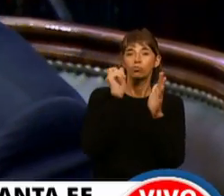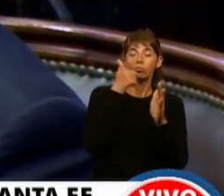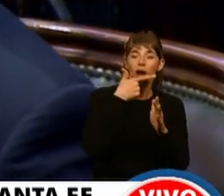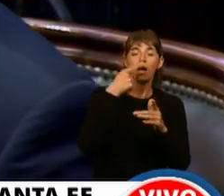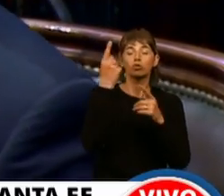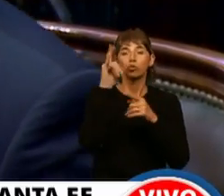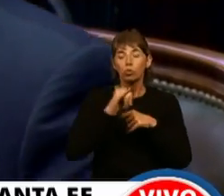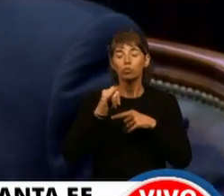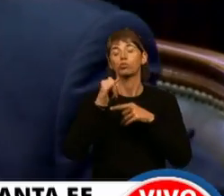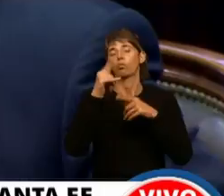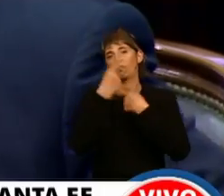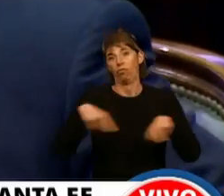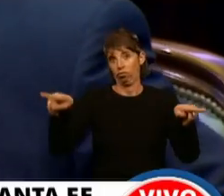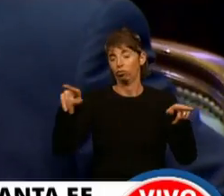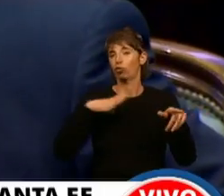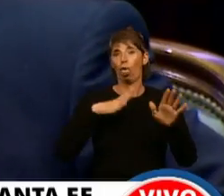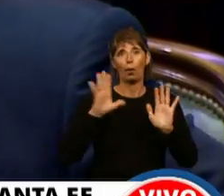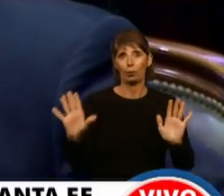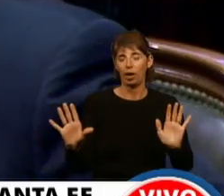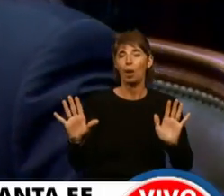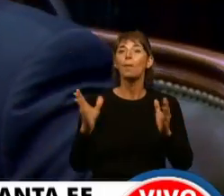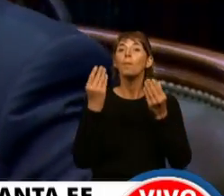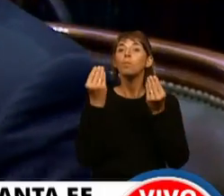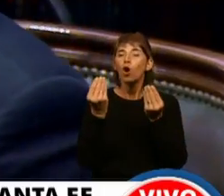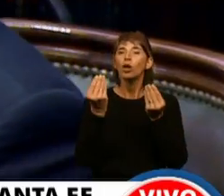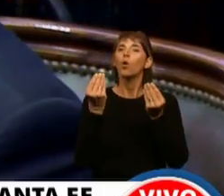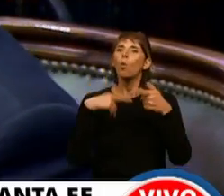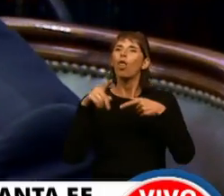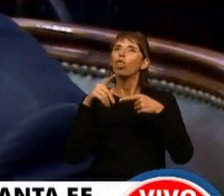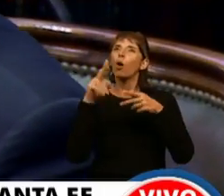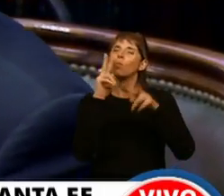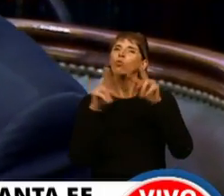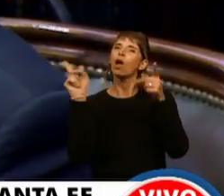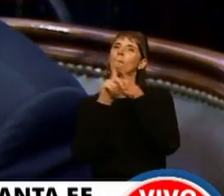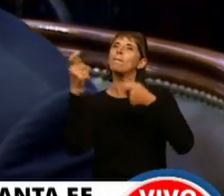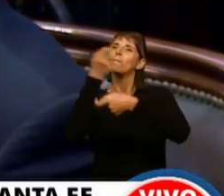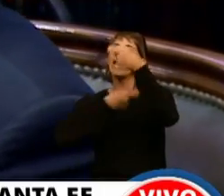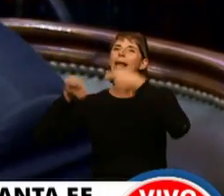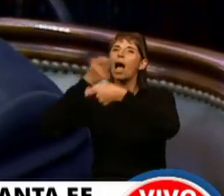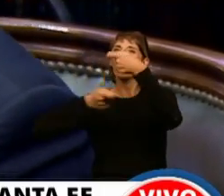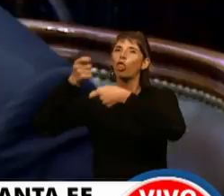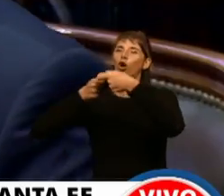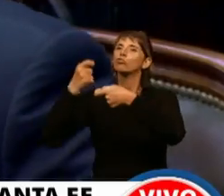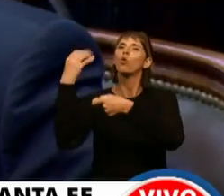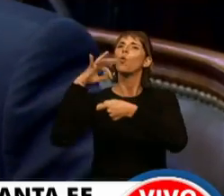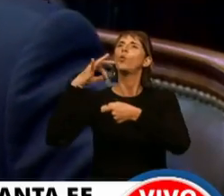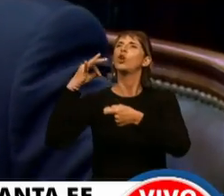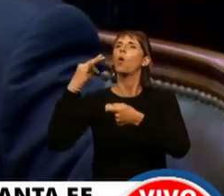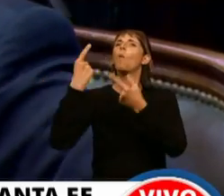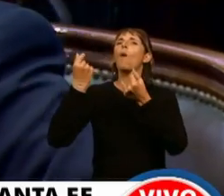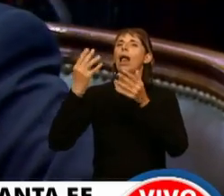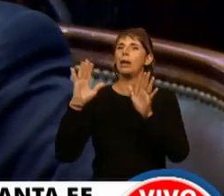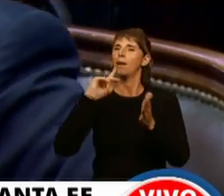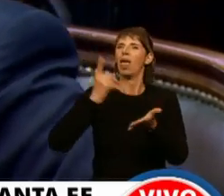que cuando apelan al mercado como criterio único y regulador para definir